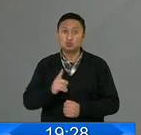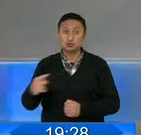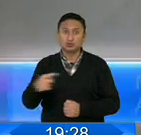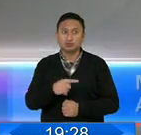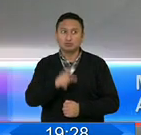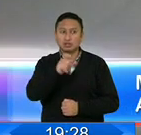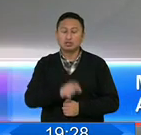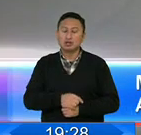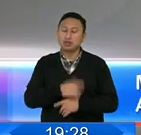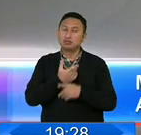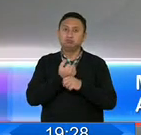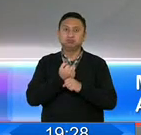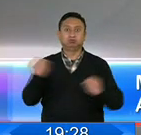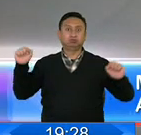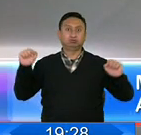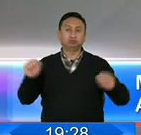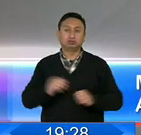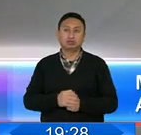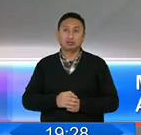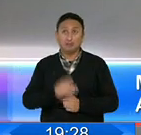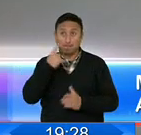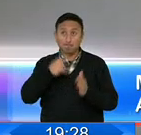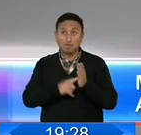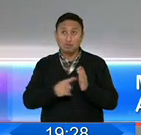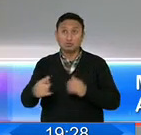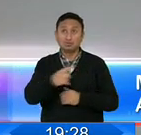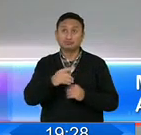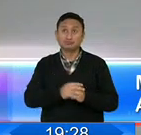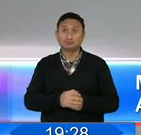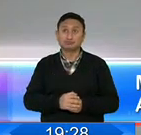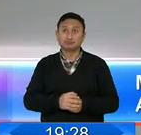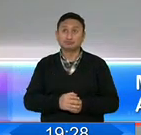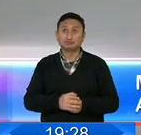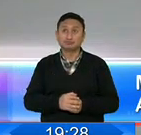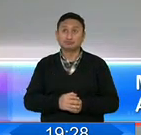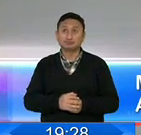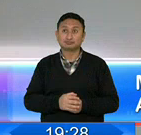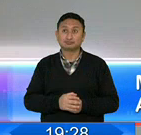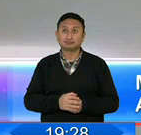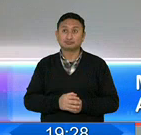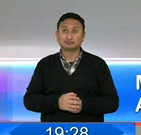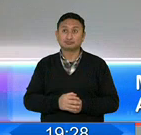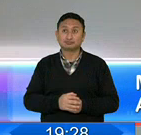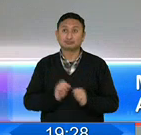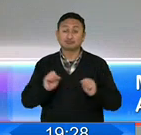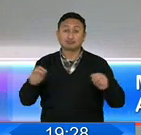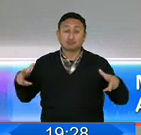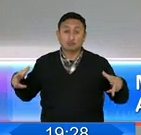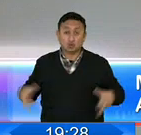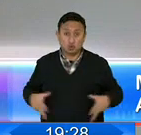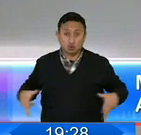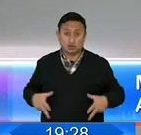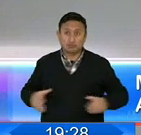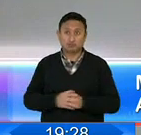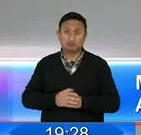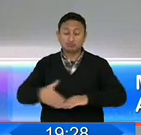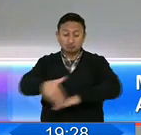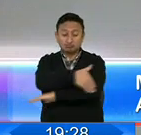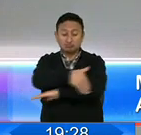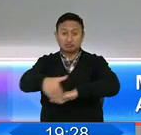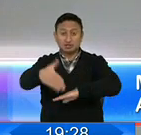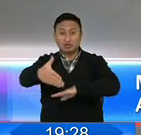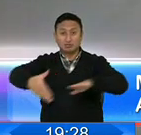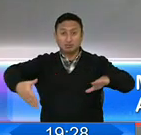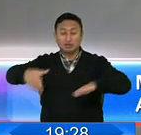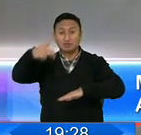salvan de milagro. Este percance, por ejemplo, ocurrió en Chone. El video viralizado a través de las redes sociales muestra cómo en las calles Washington y